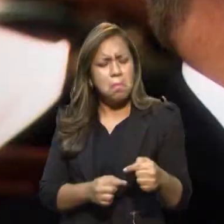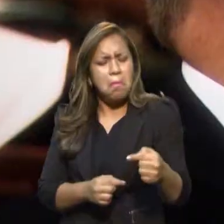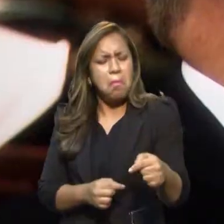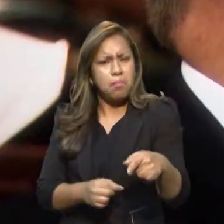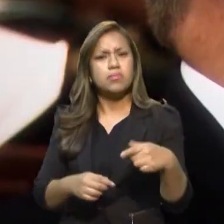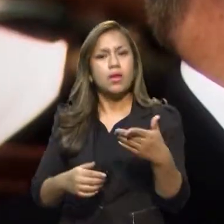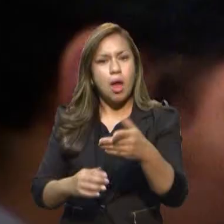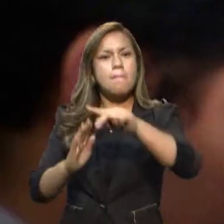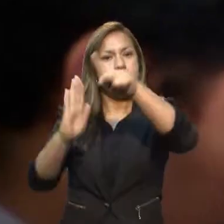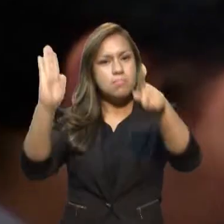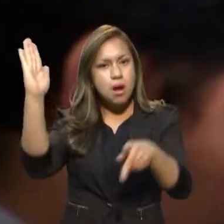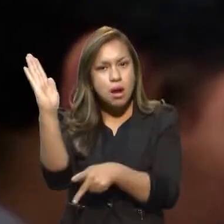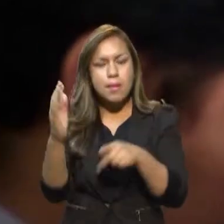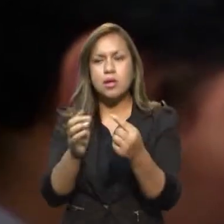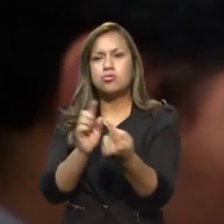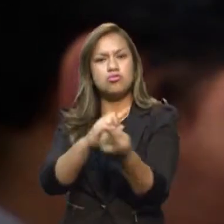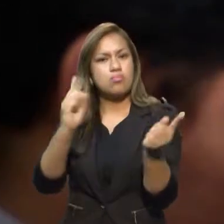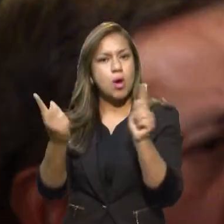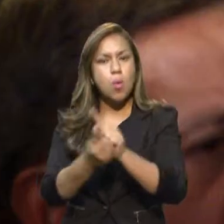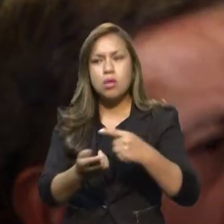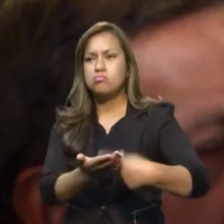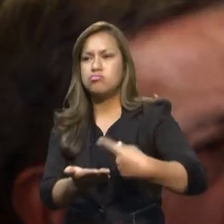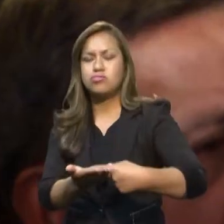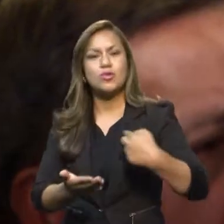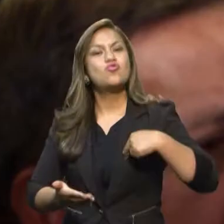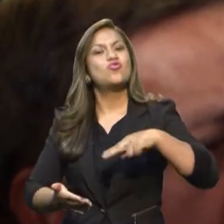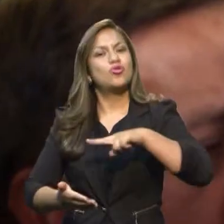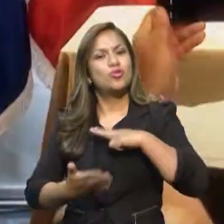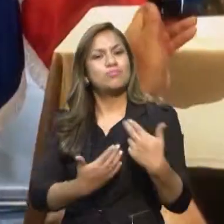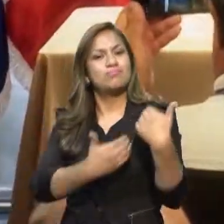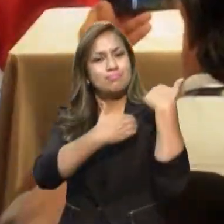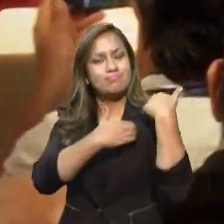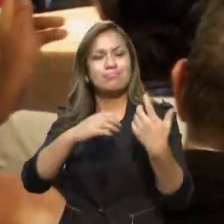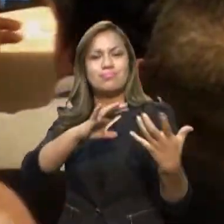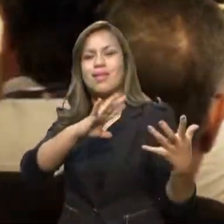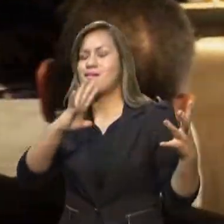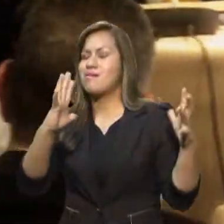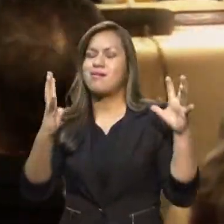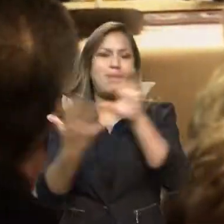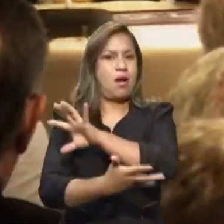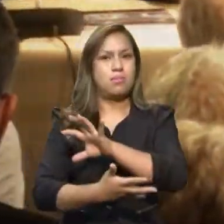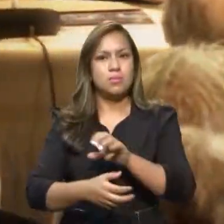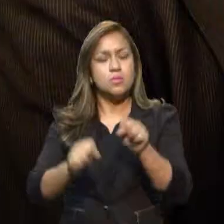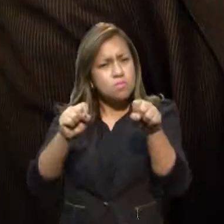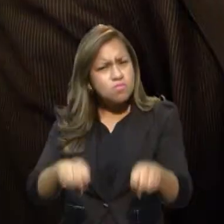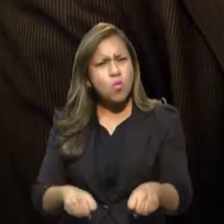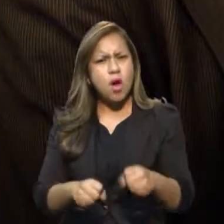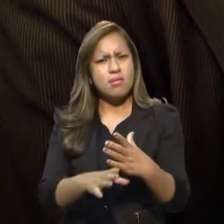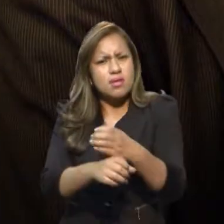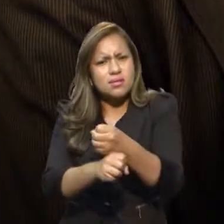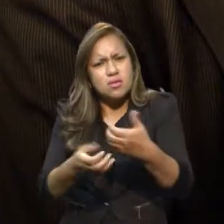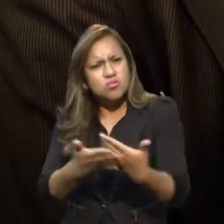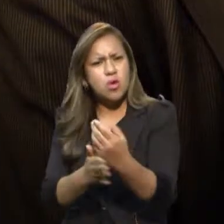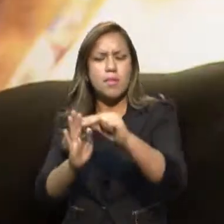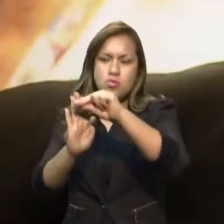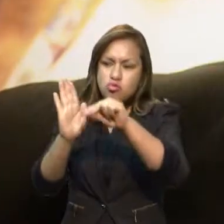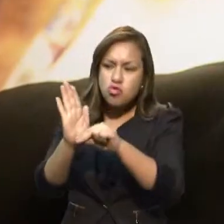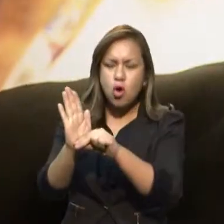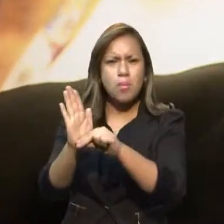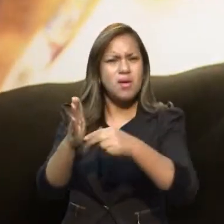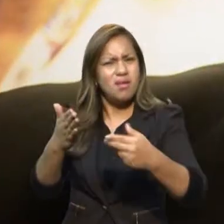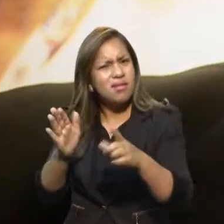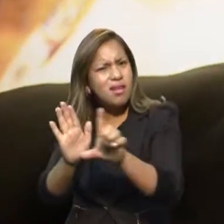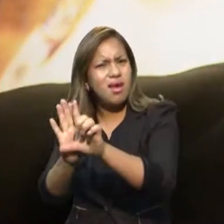los parlamentos, hablemos que fuimos los protagonistas y los actores políticos capaces de